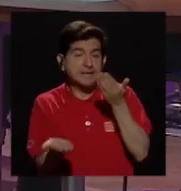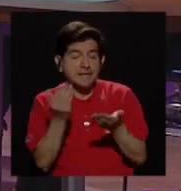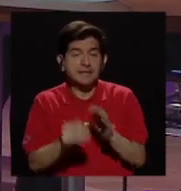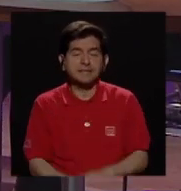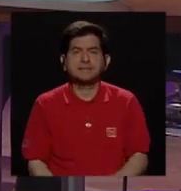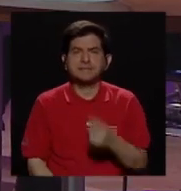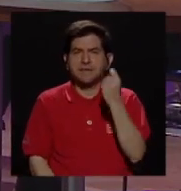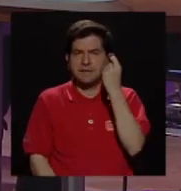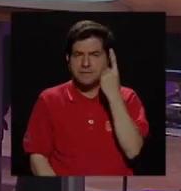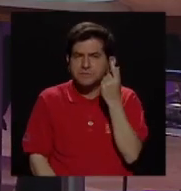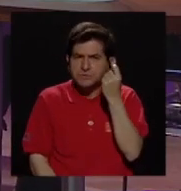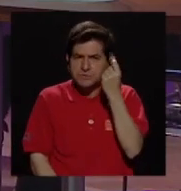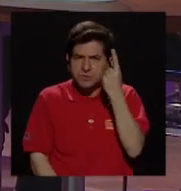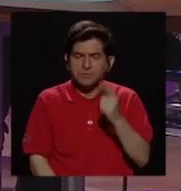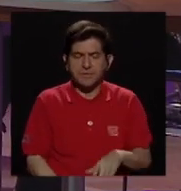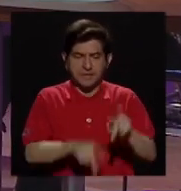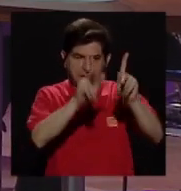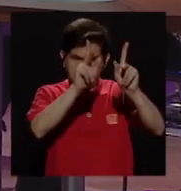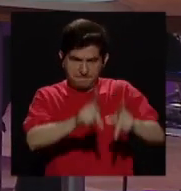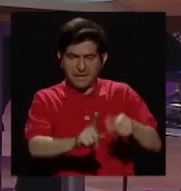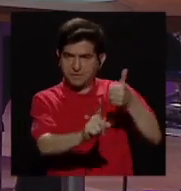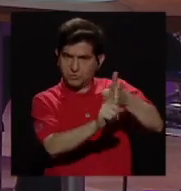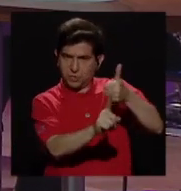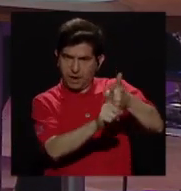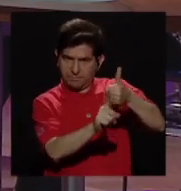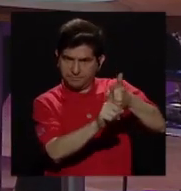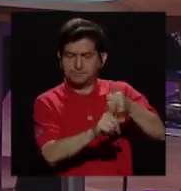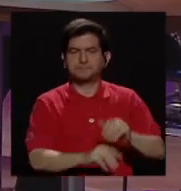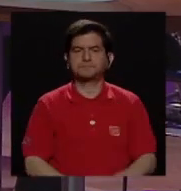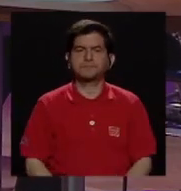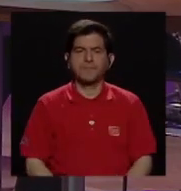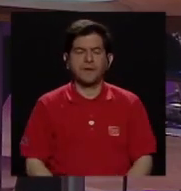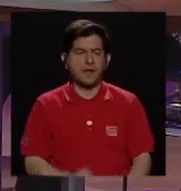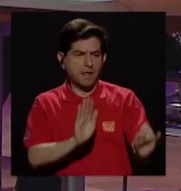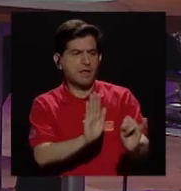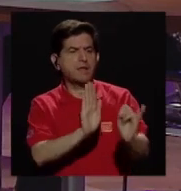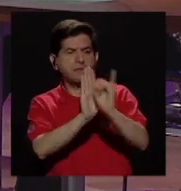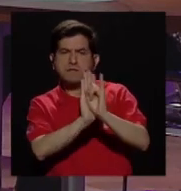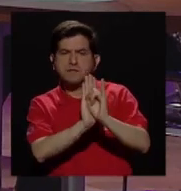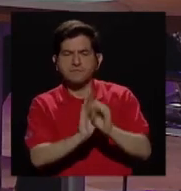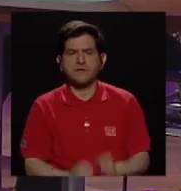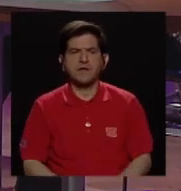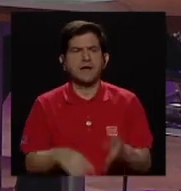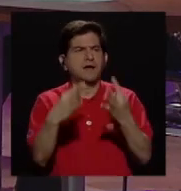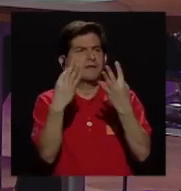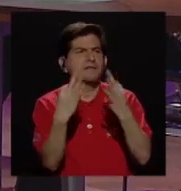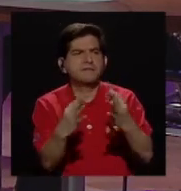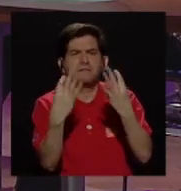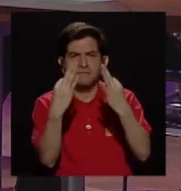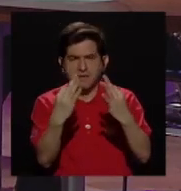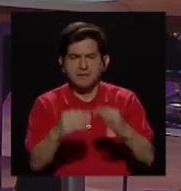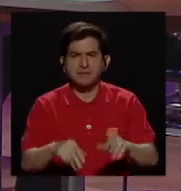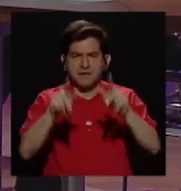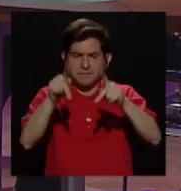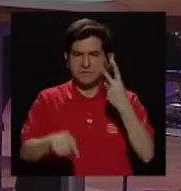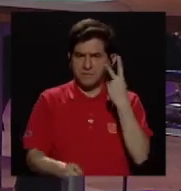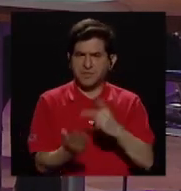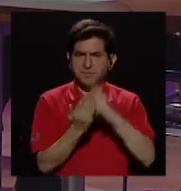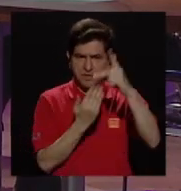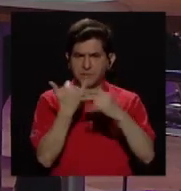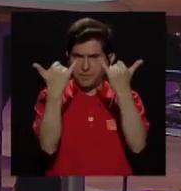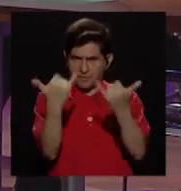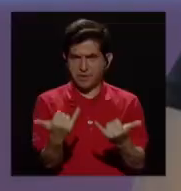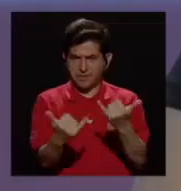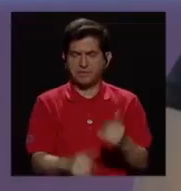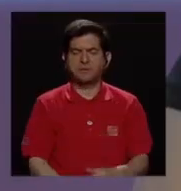entenderlo en la persona como tal, uh-huh, y identificarlo para como aterrizarlo para quienes nos estén viendo en este